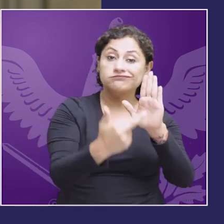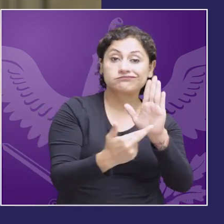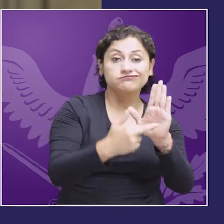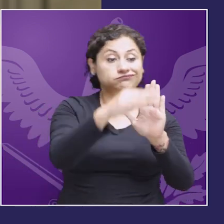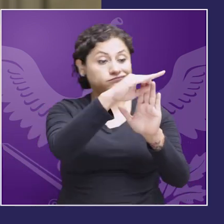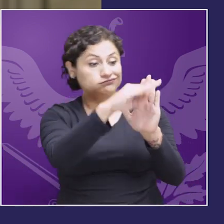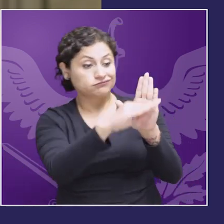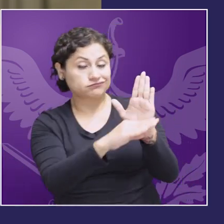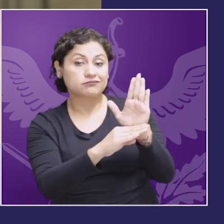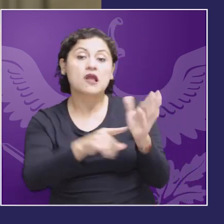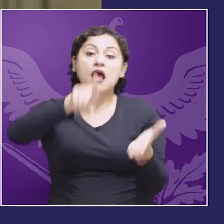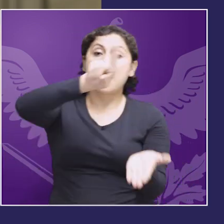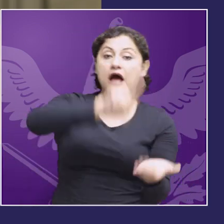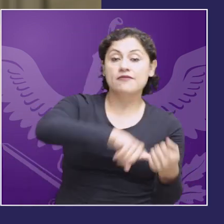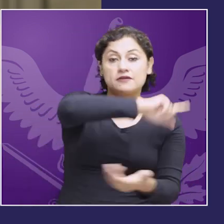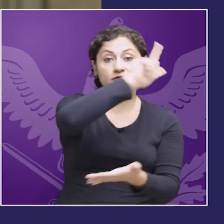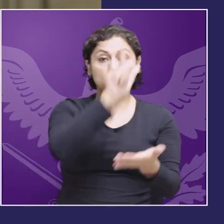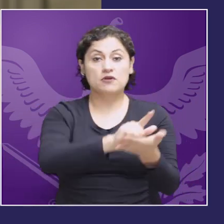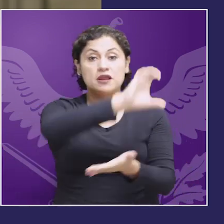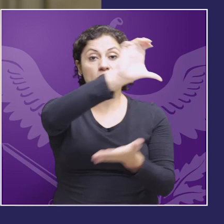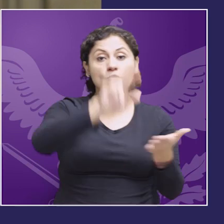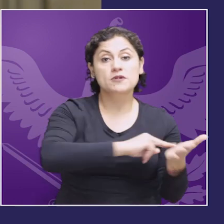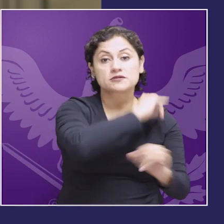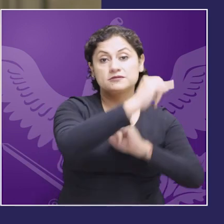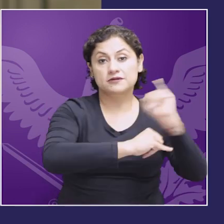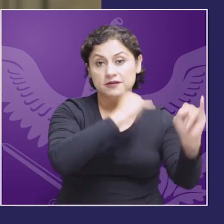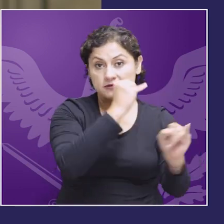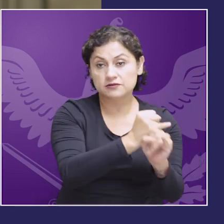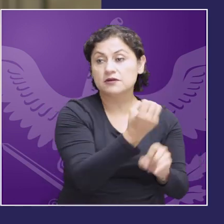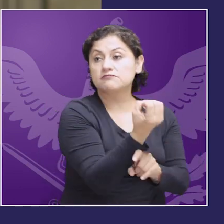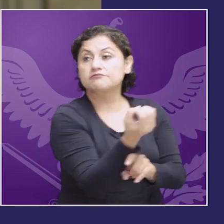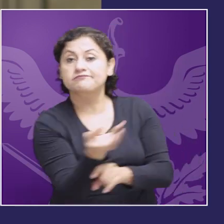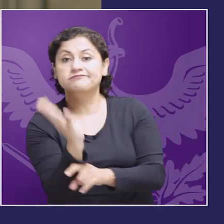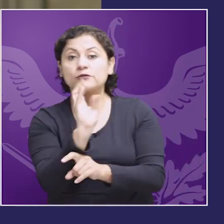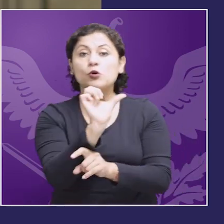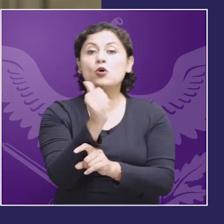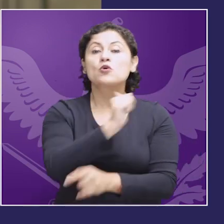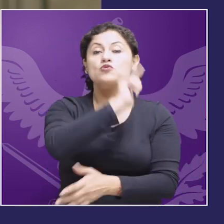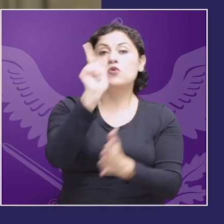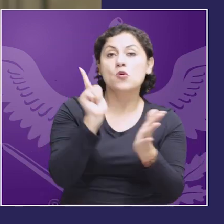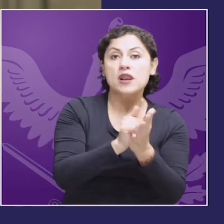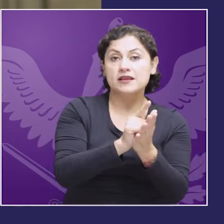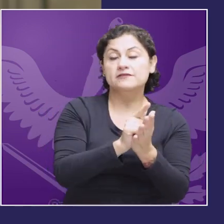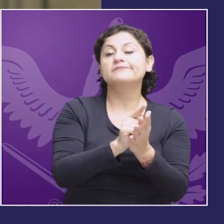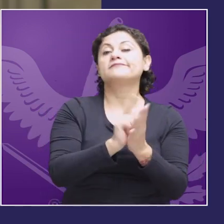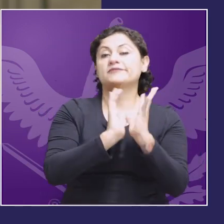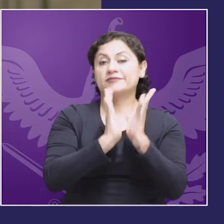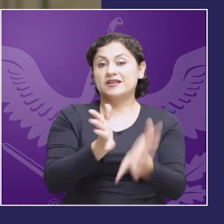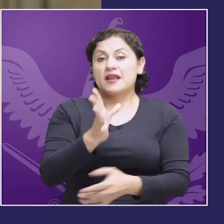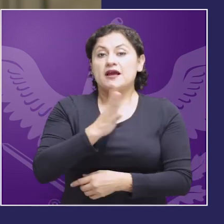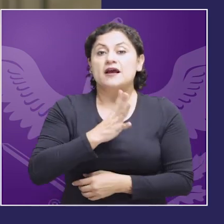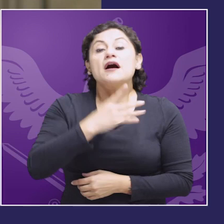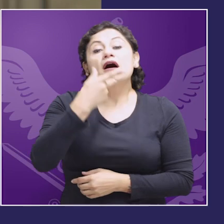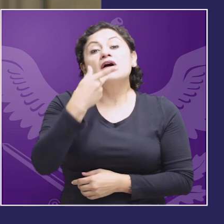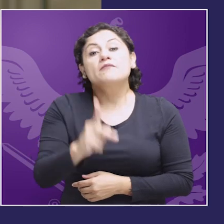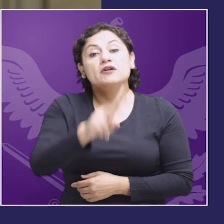normativa que tenemos en la Convención y en otros instrumentos, las cuestiones todavía no han avanzado lo